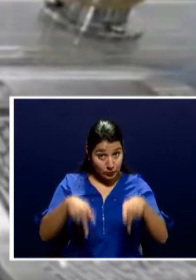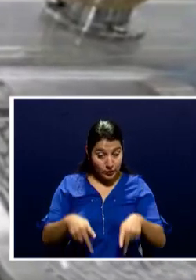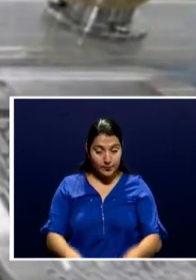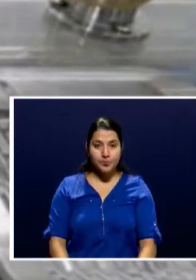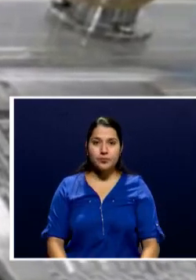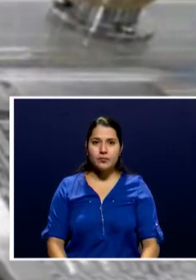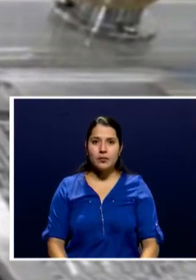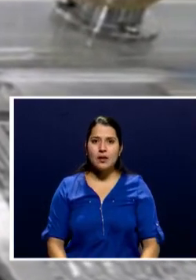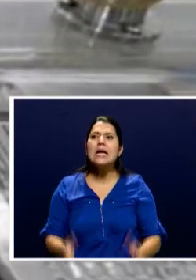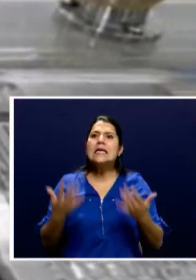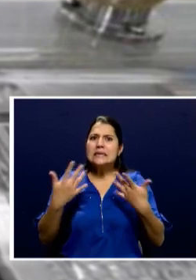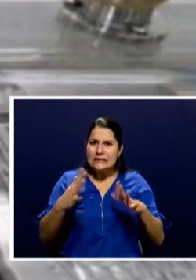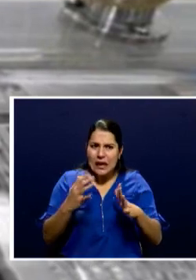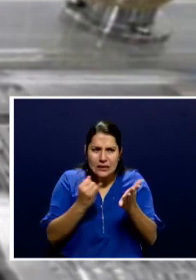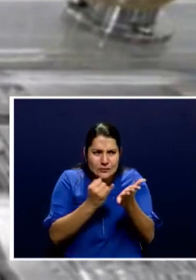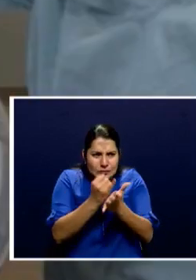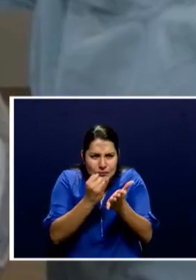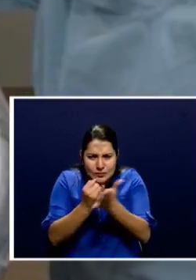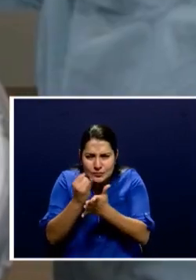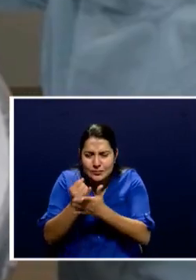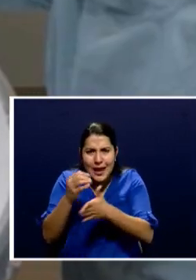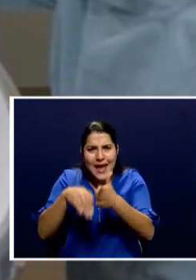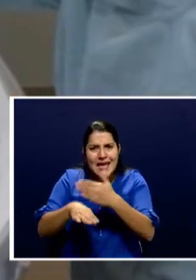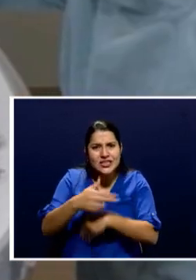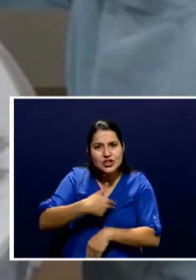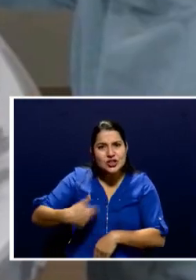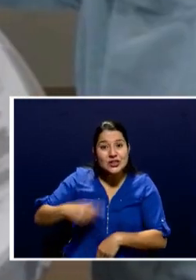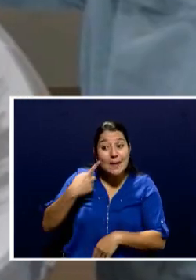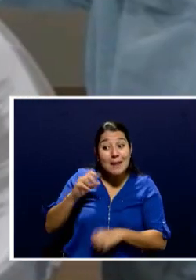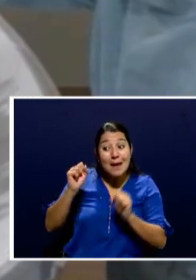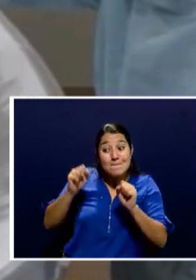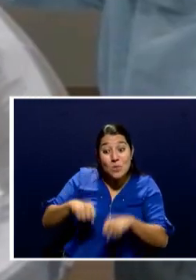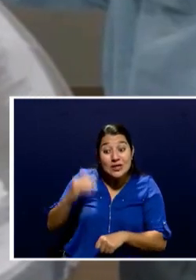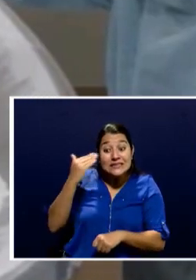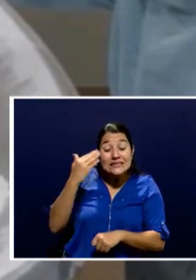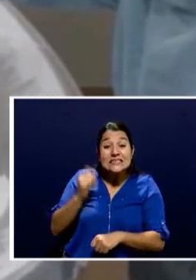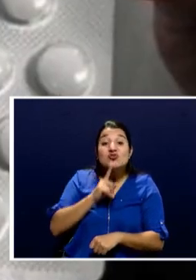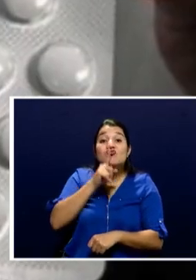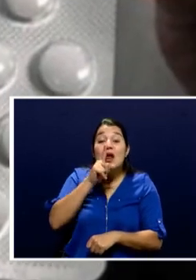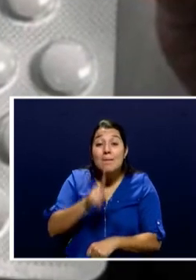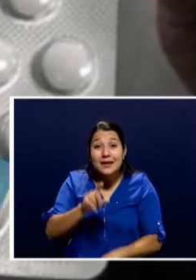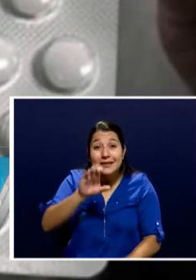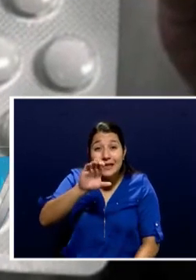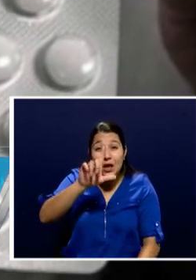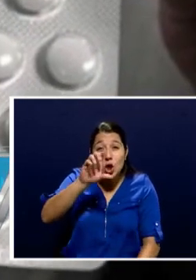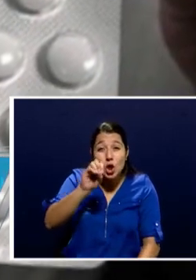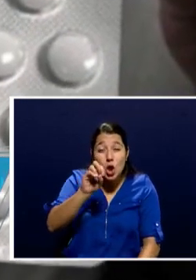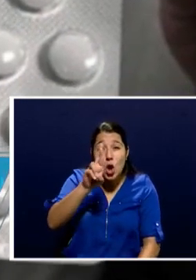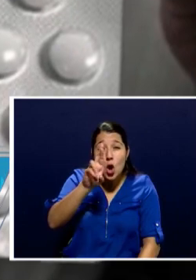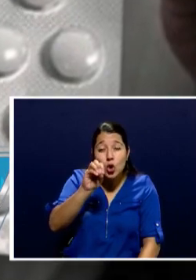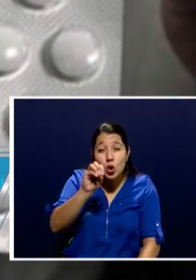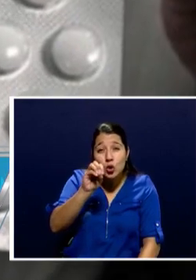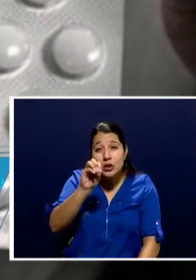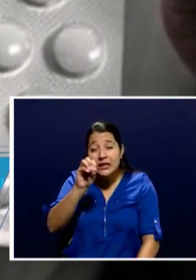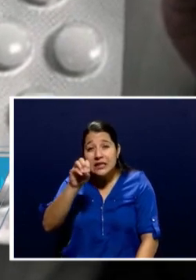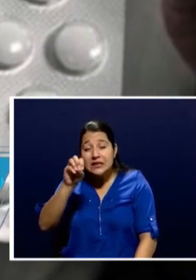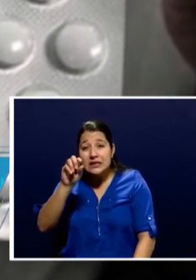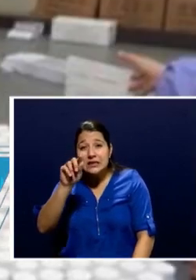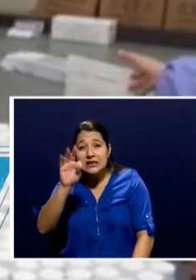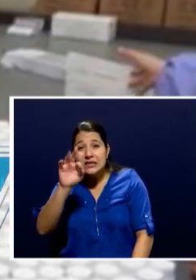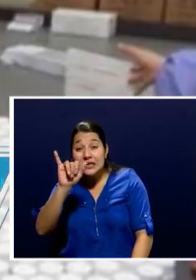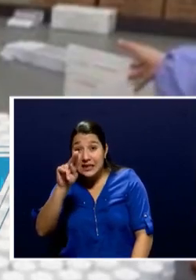Varios son los estudios que se realizan en China para determinar si el medicamento denominado cloroquina puede ser utilizado para combatir el